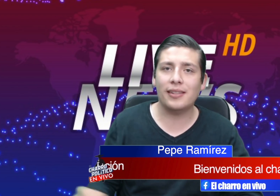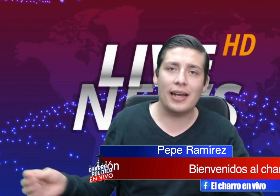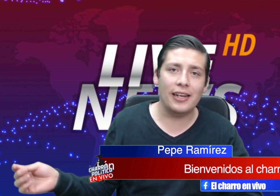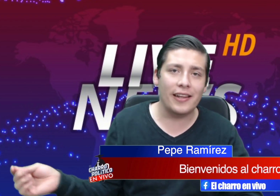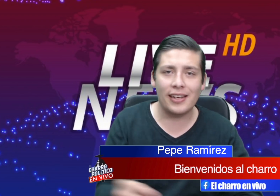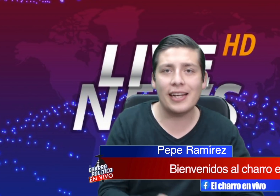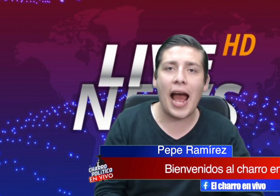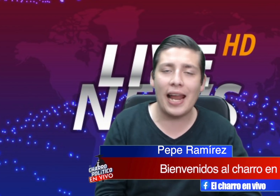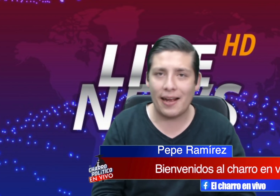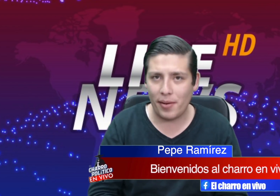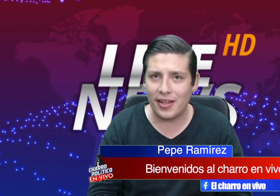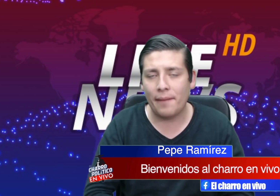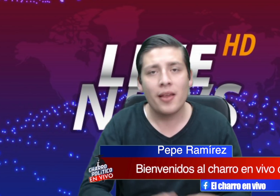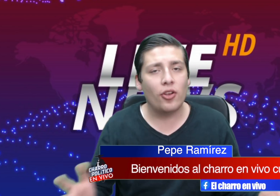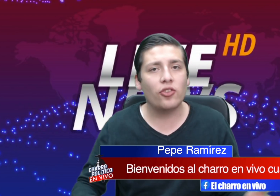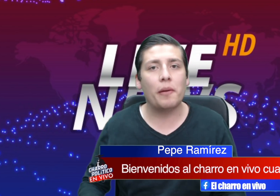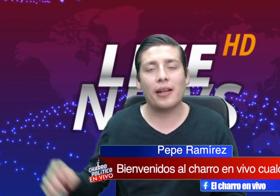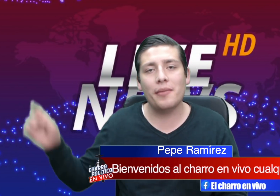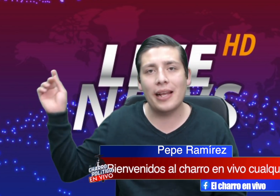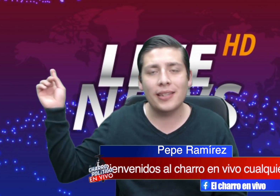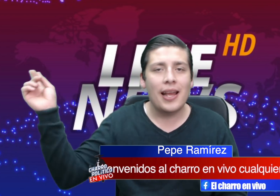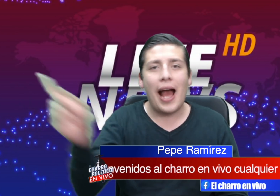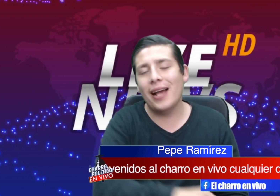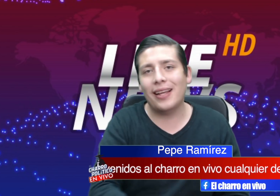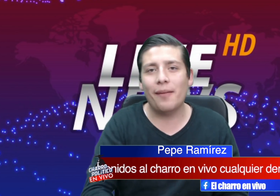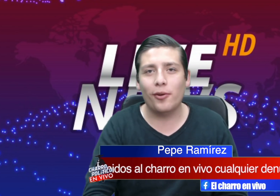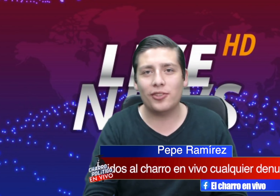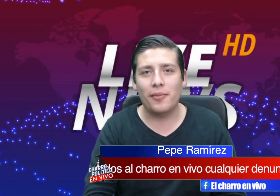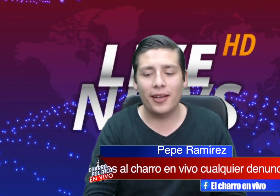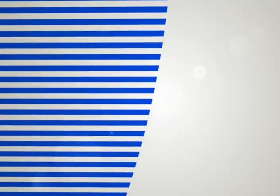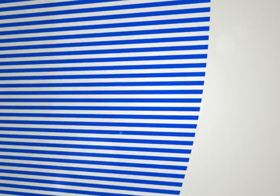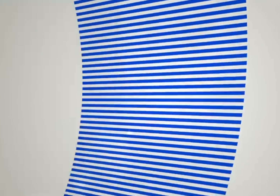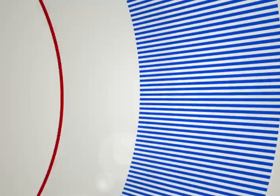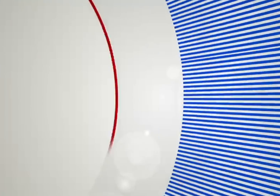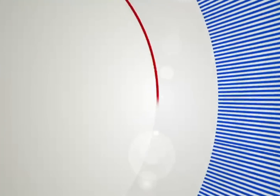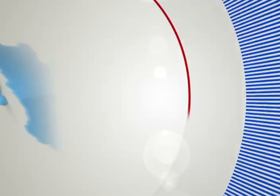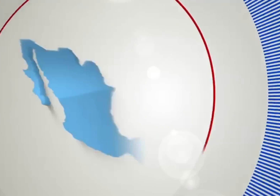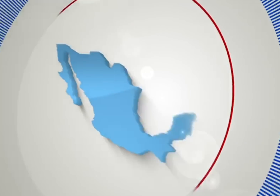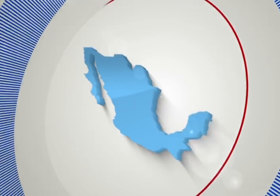suscribas a este canal y le des click a la campanita. Yo soy Pepe Ramírez, hasta la próxima.